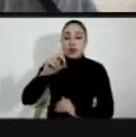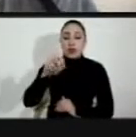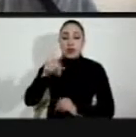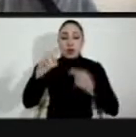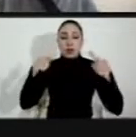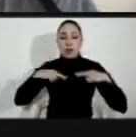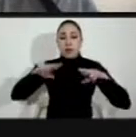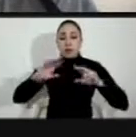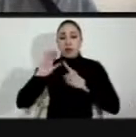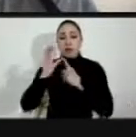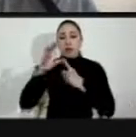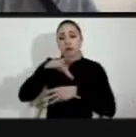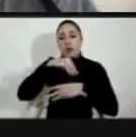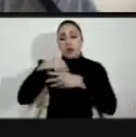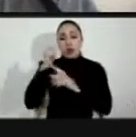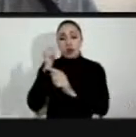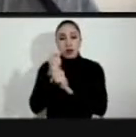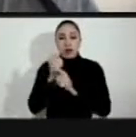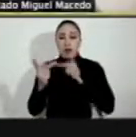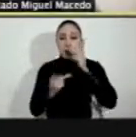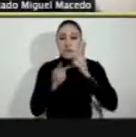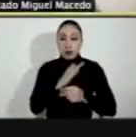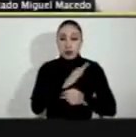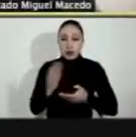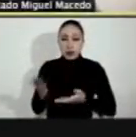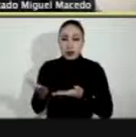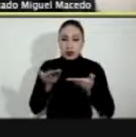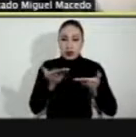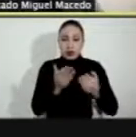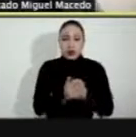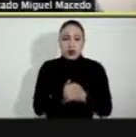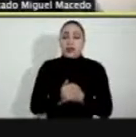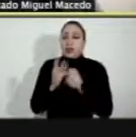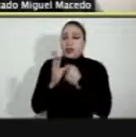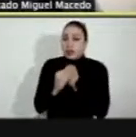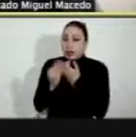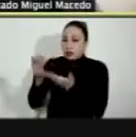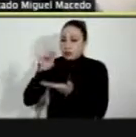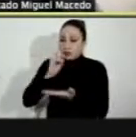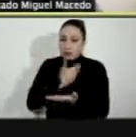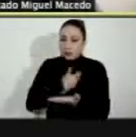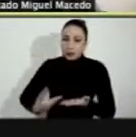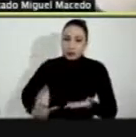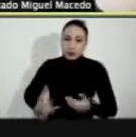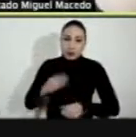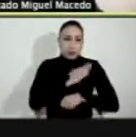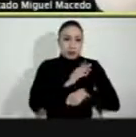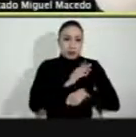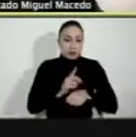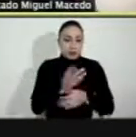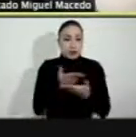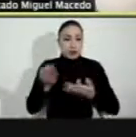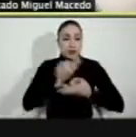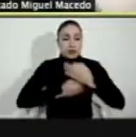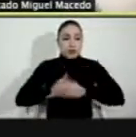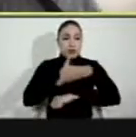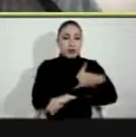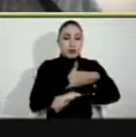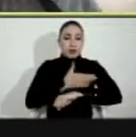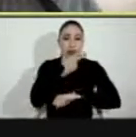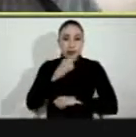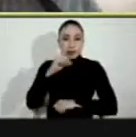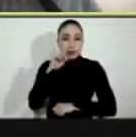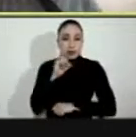Adelante, diputado. Con el permiso de la presidencia. Buenos días, compañeras y compañeros diputados. En nombre de las